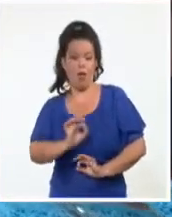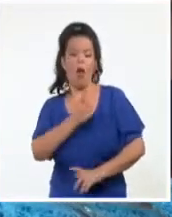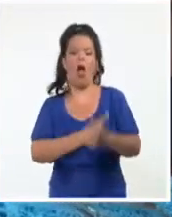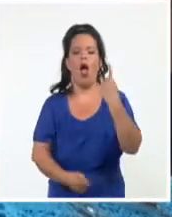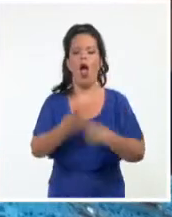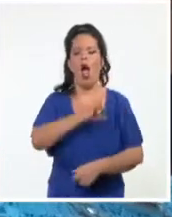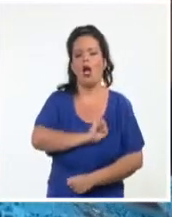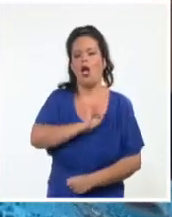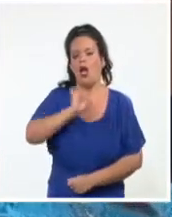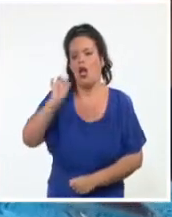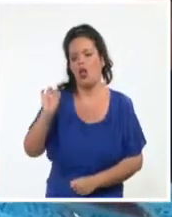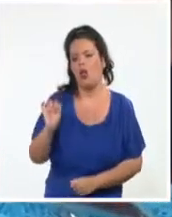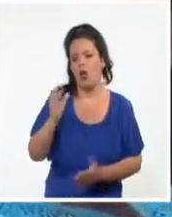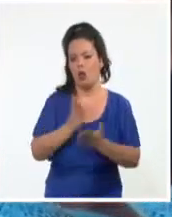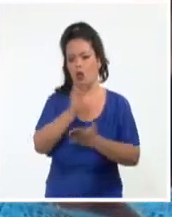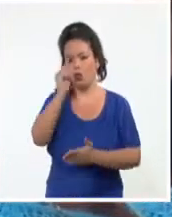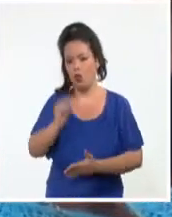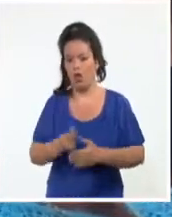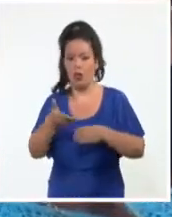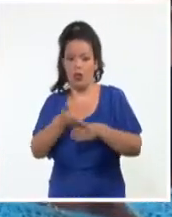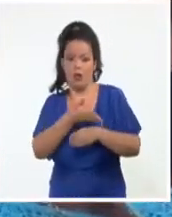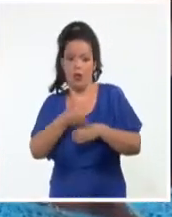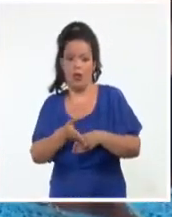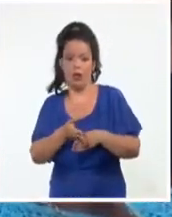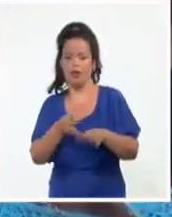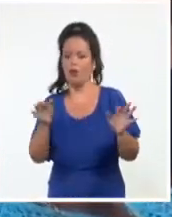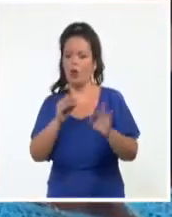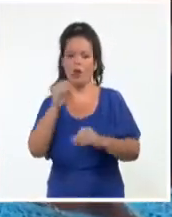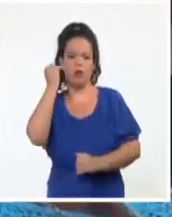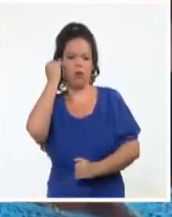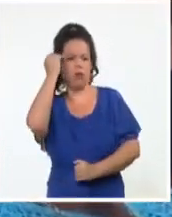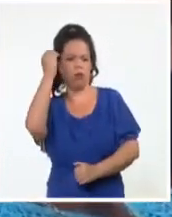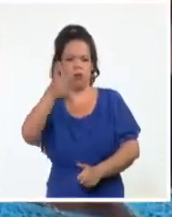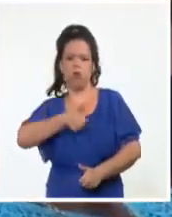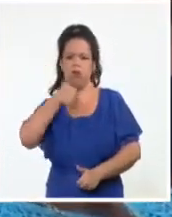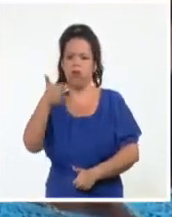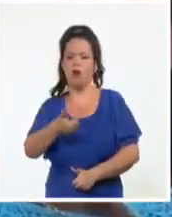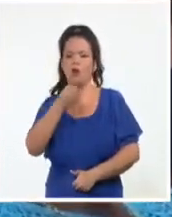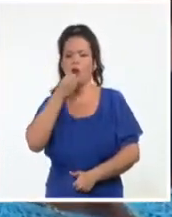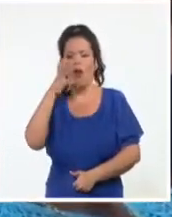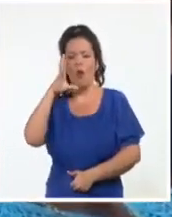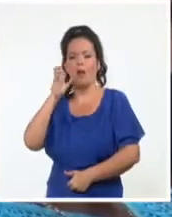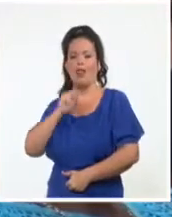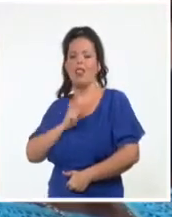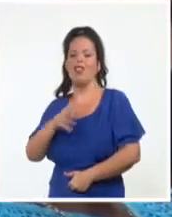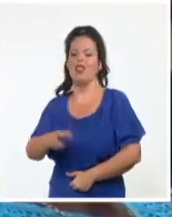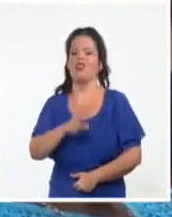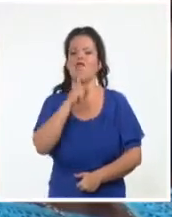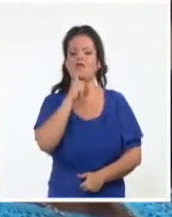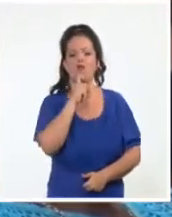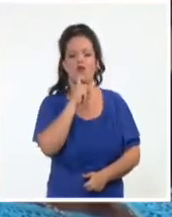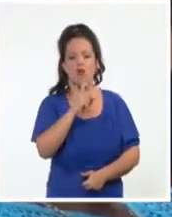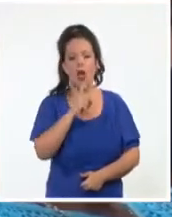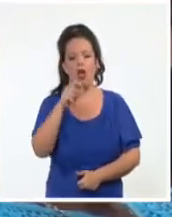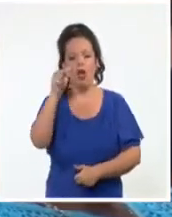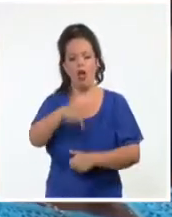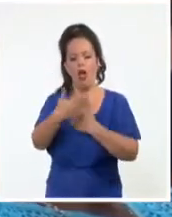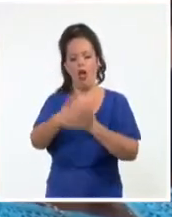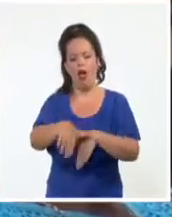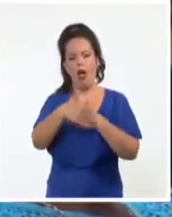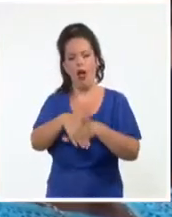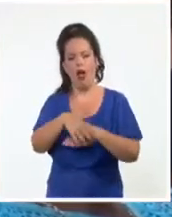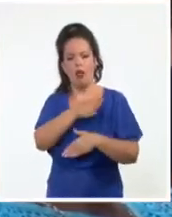nuestros estudiantes en los distintos años no tengan el suficiente desarrollo para comprender la vulnerabilidad de los barrios, la